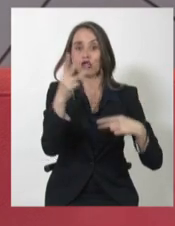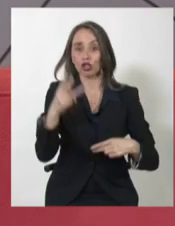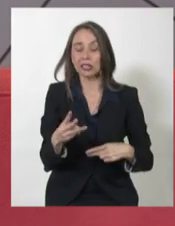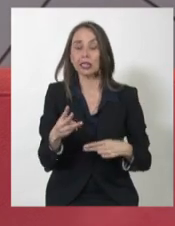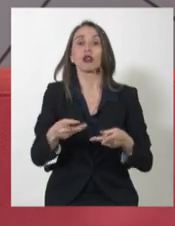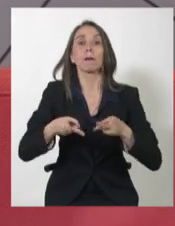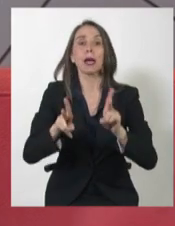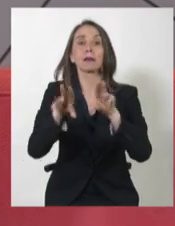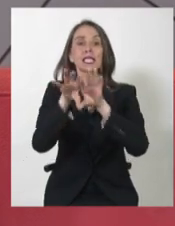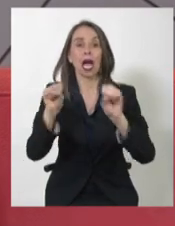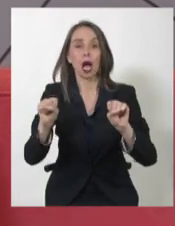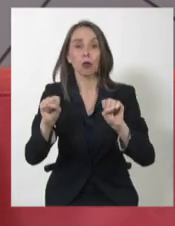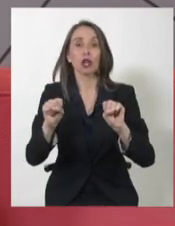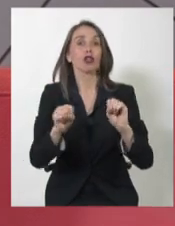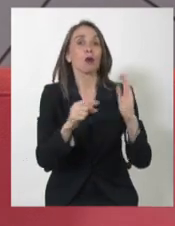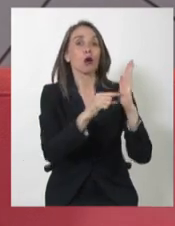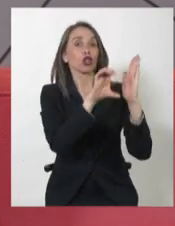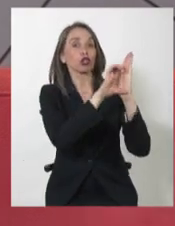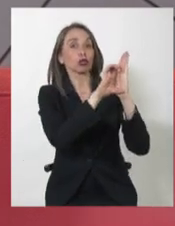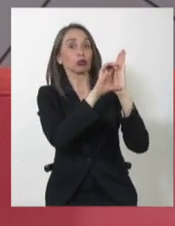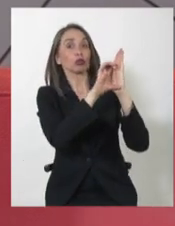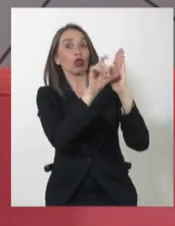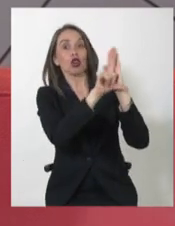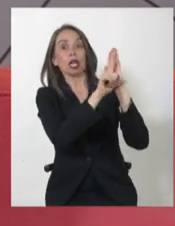acuerdo, porque vamos a estar obligados a estar